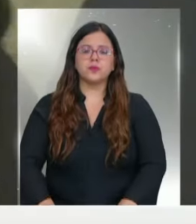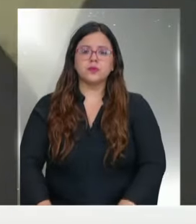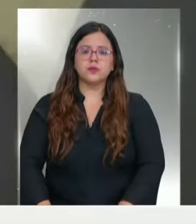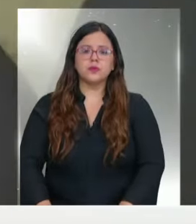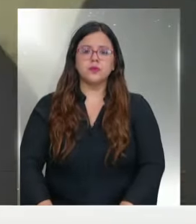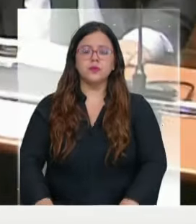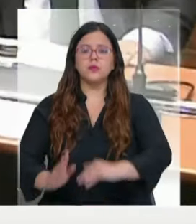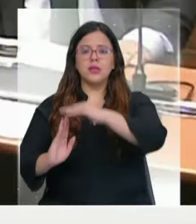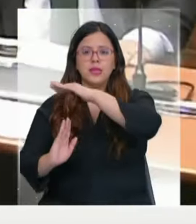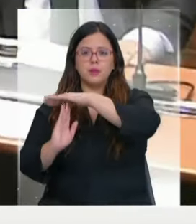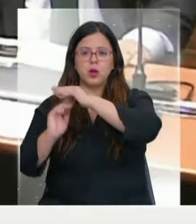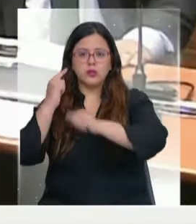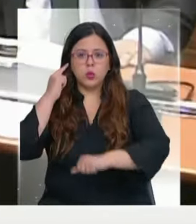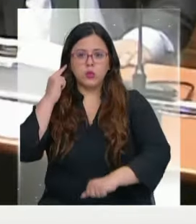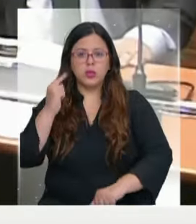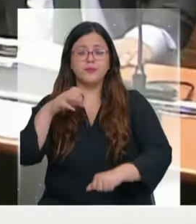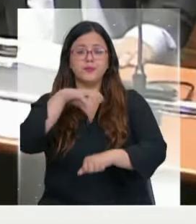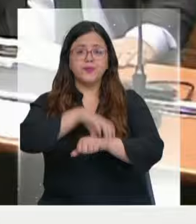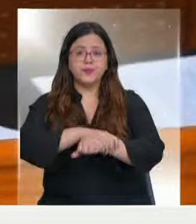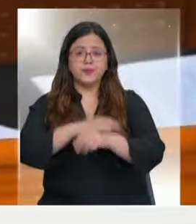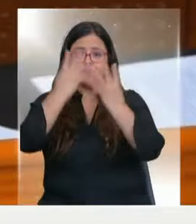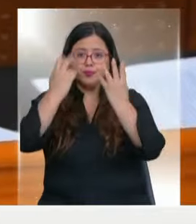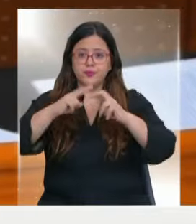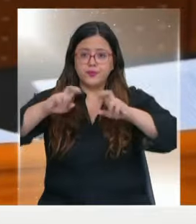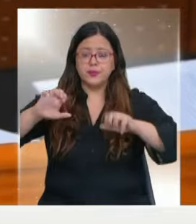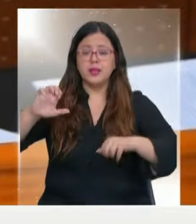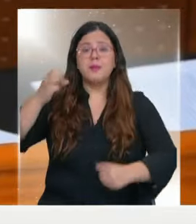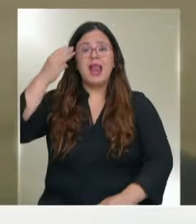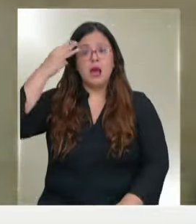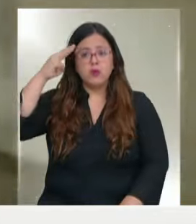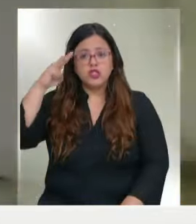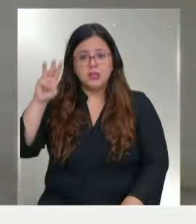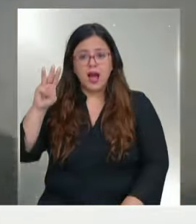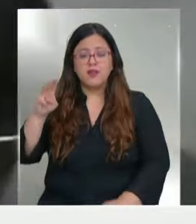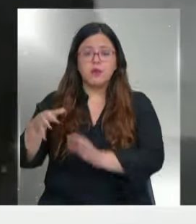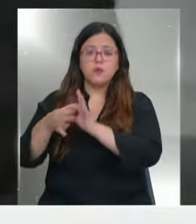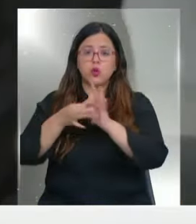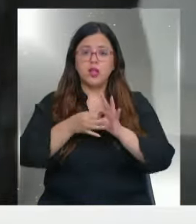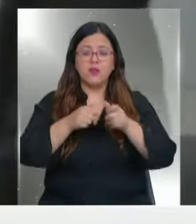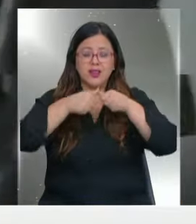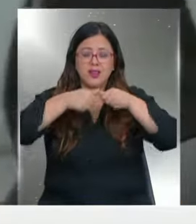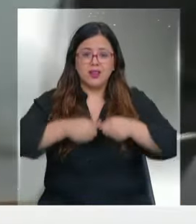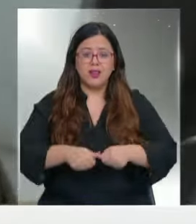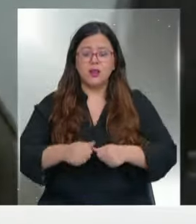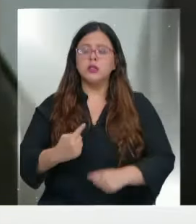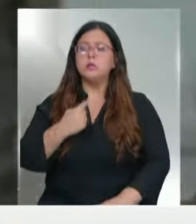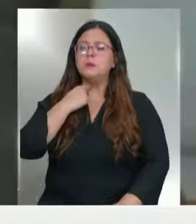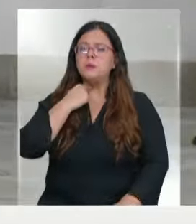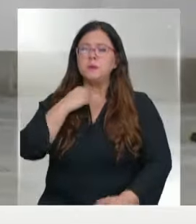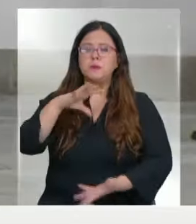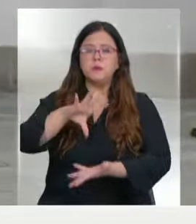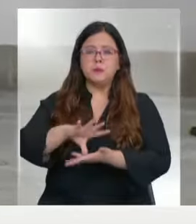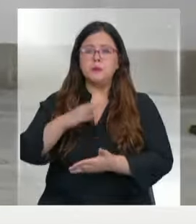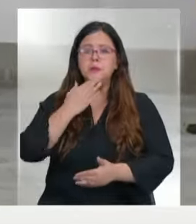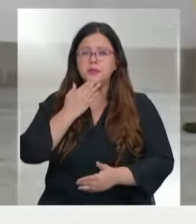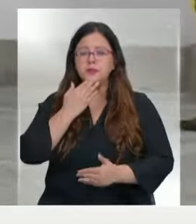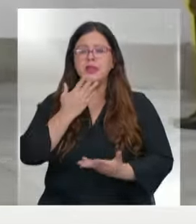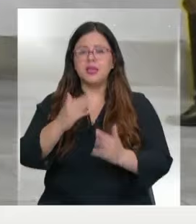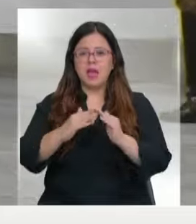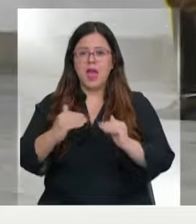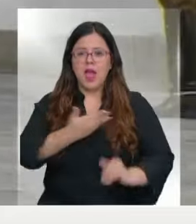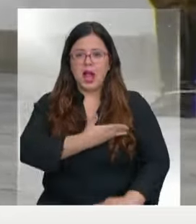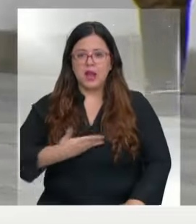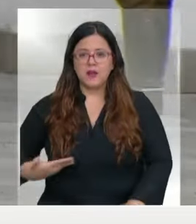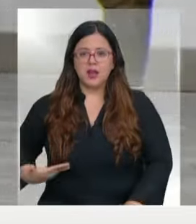Vamos a hacer un receso. La prisión preventiva al ex subsecretario Manuel Monsalve por violación remece al país y golpea directamente el corazón